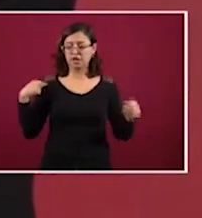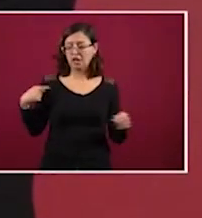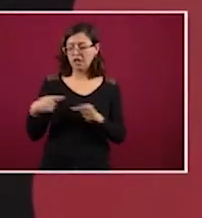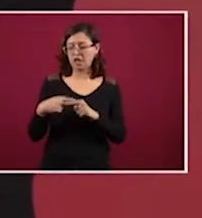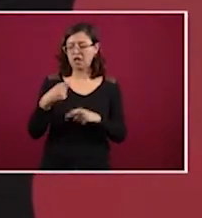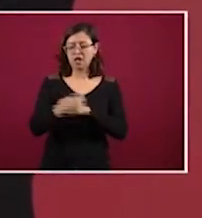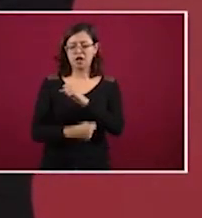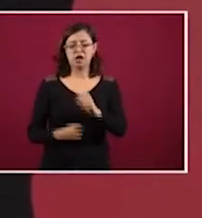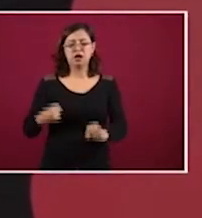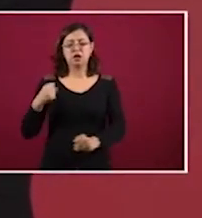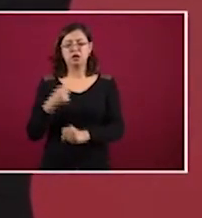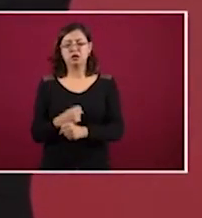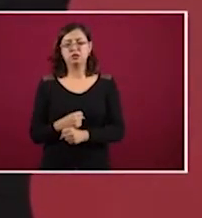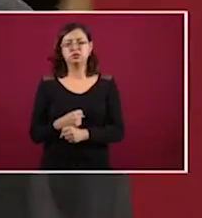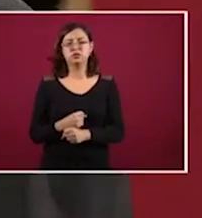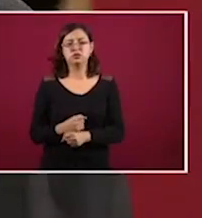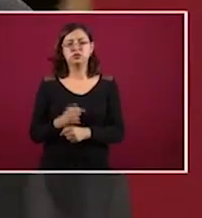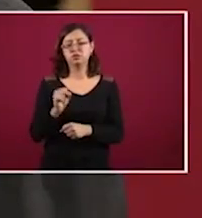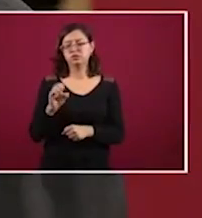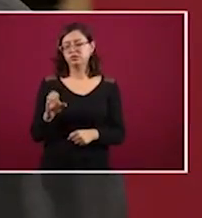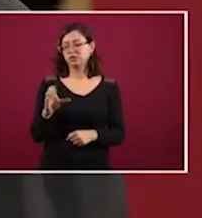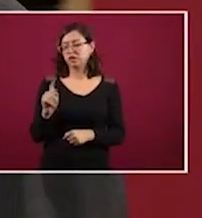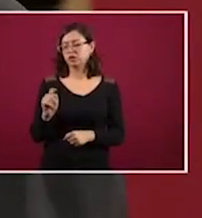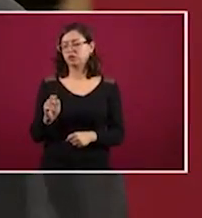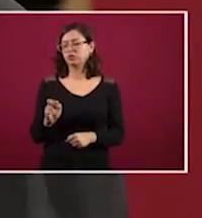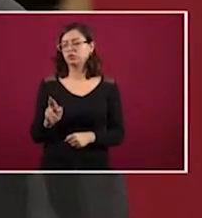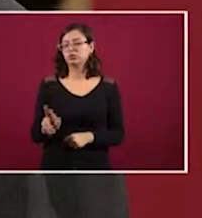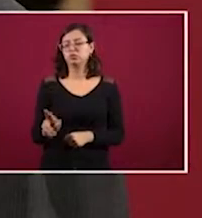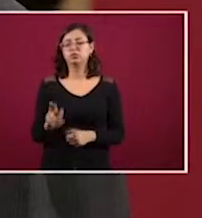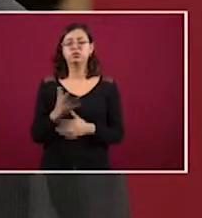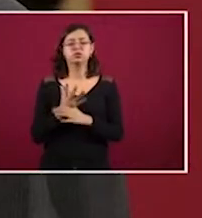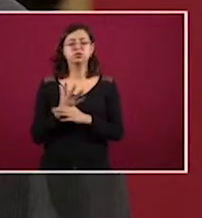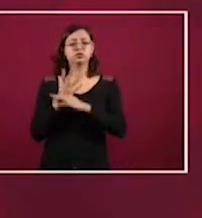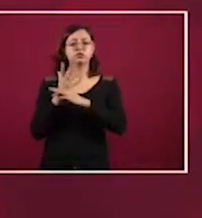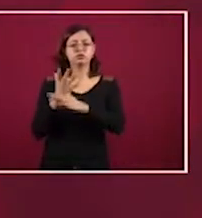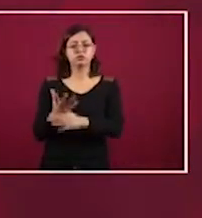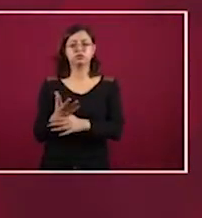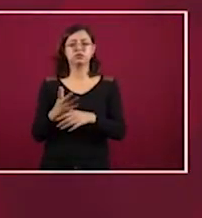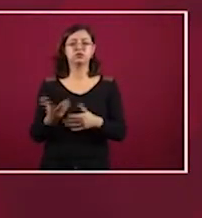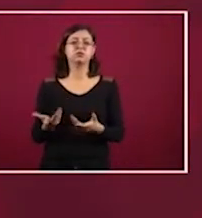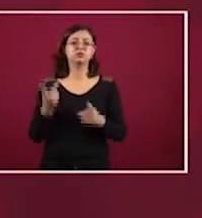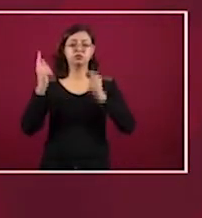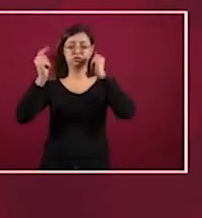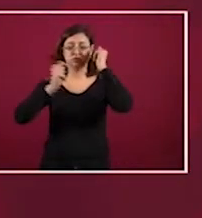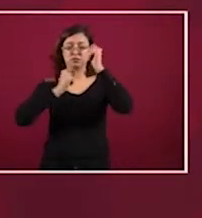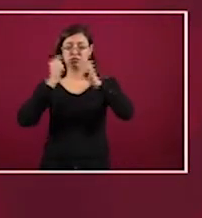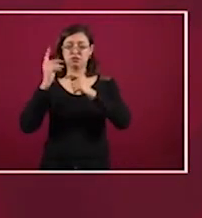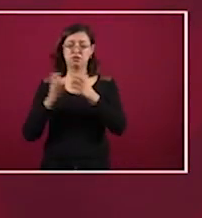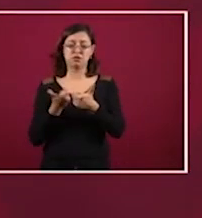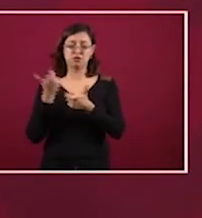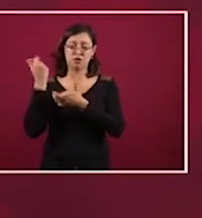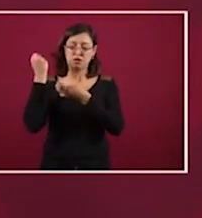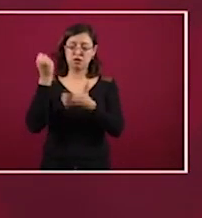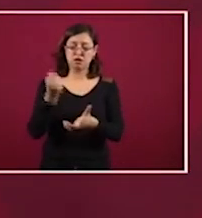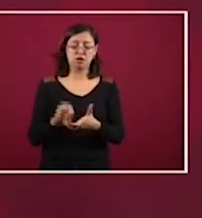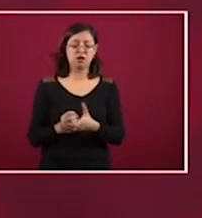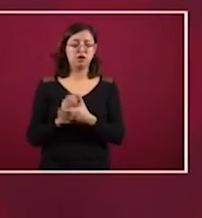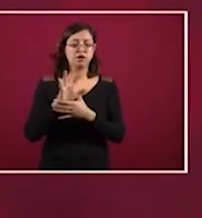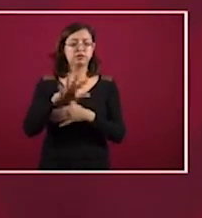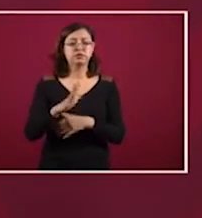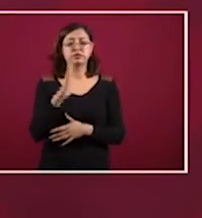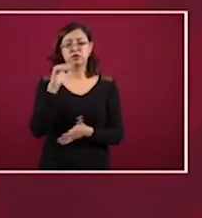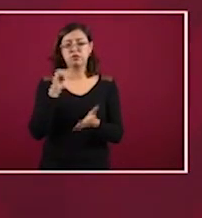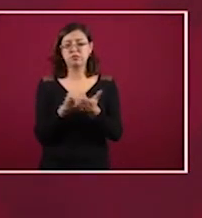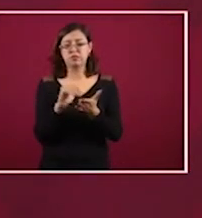en datos de la Secretaría de Turismo, la derrama por concepto de turismo fue de más de 5,000 millones de pesos y la